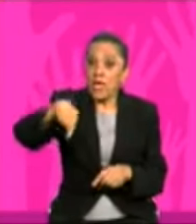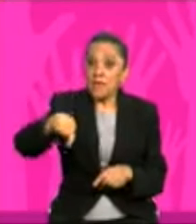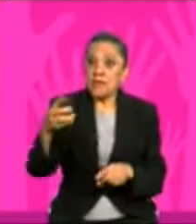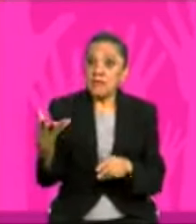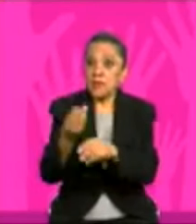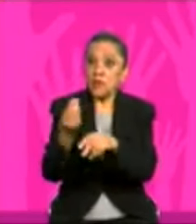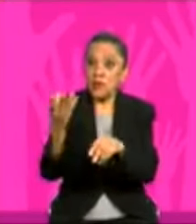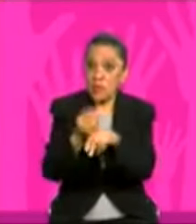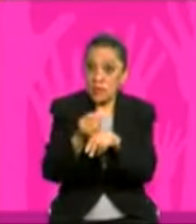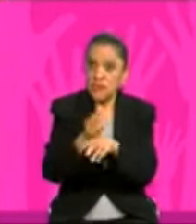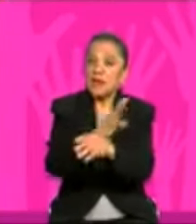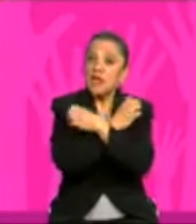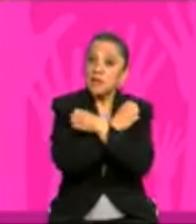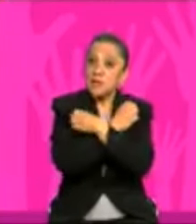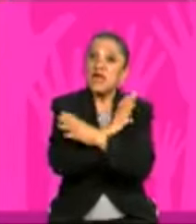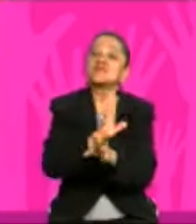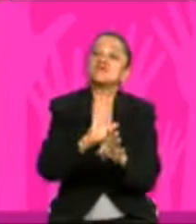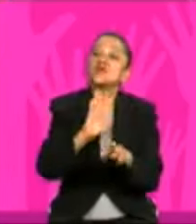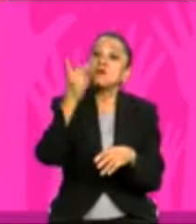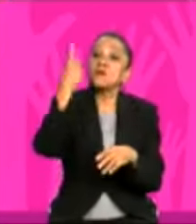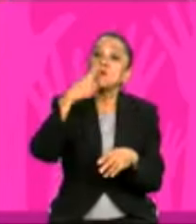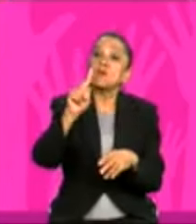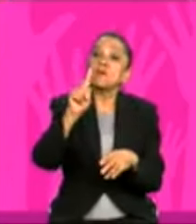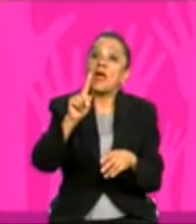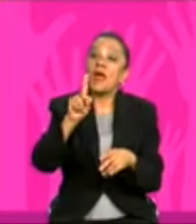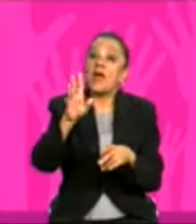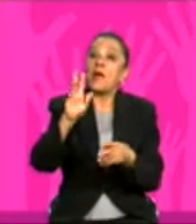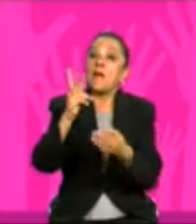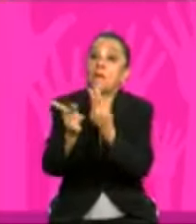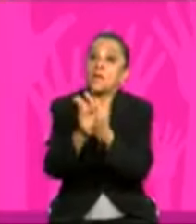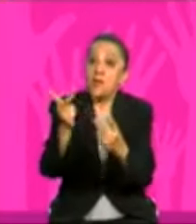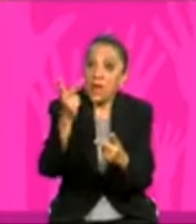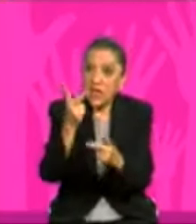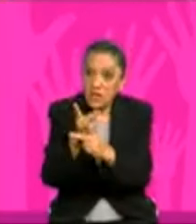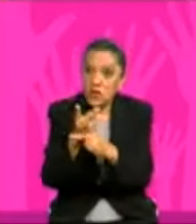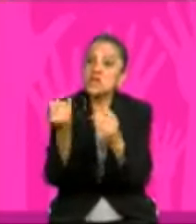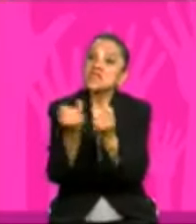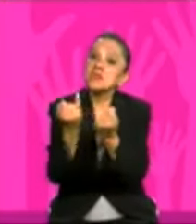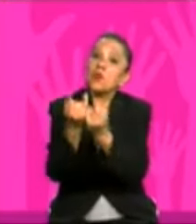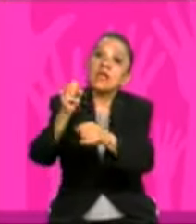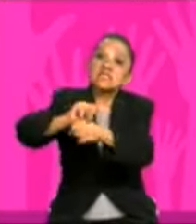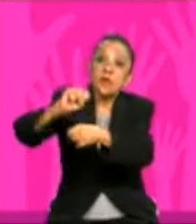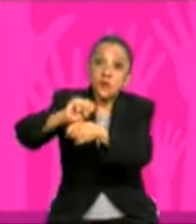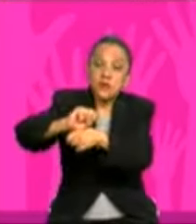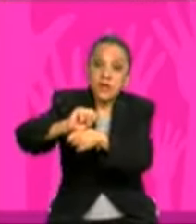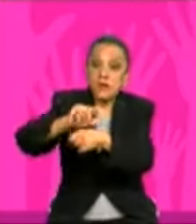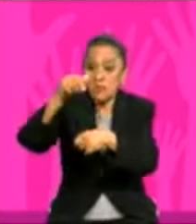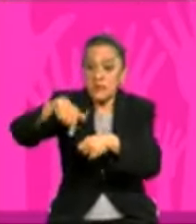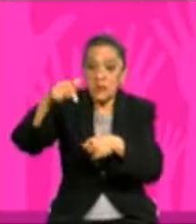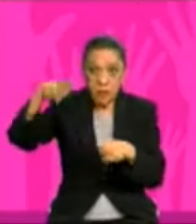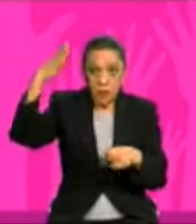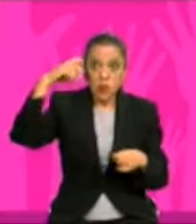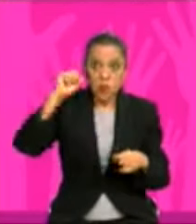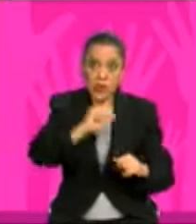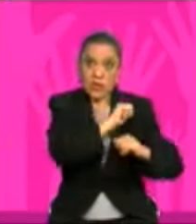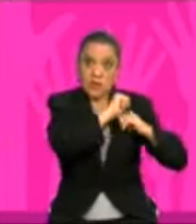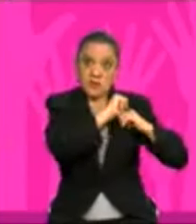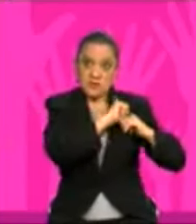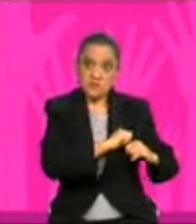apoyar. Va a haber el mismo número de preparatorias que de secundarias, y Morelos se va a encargar y